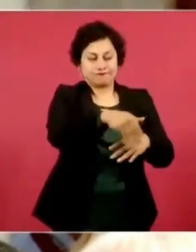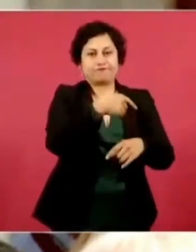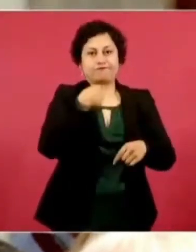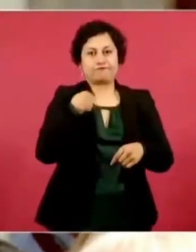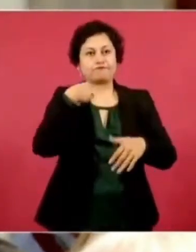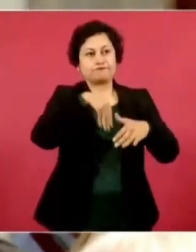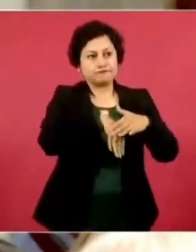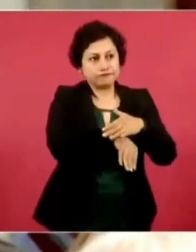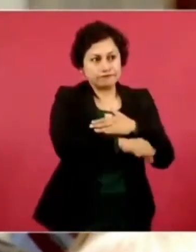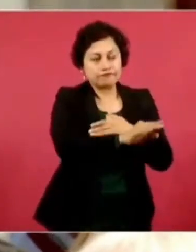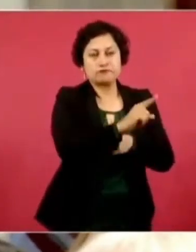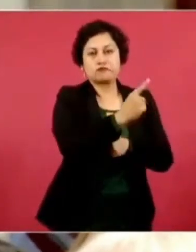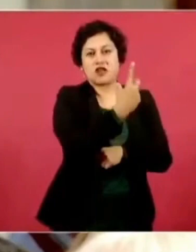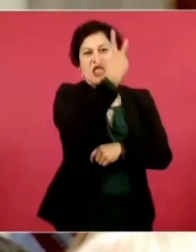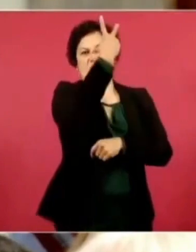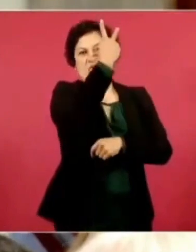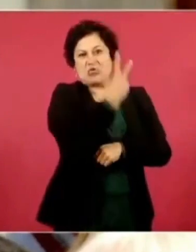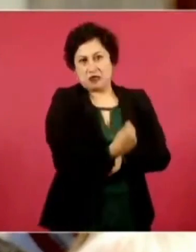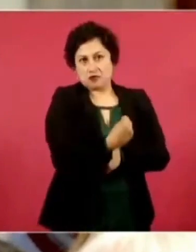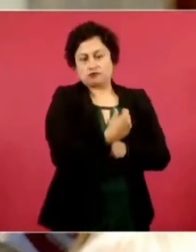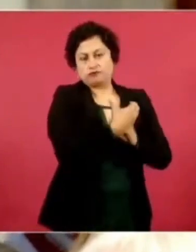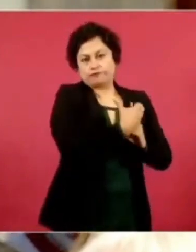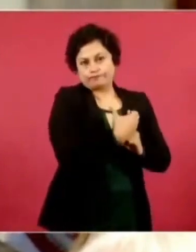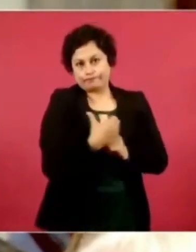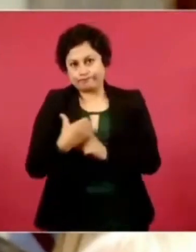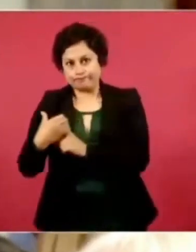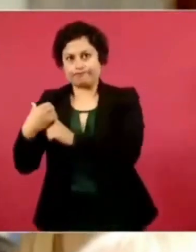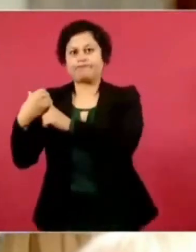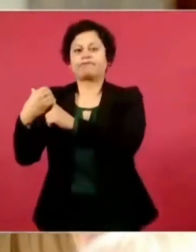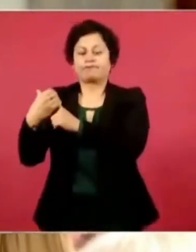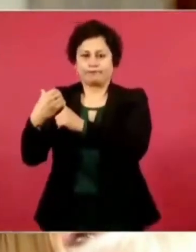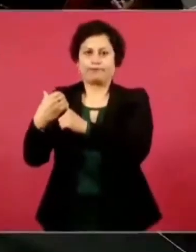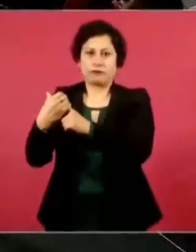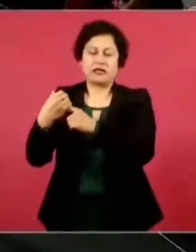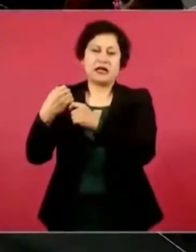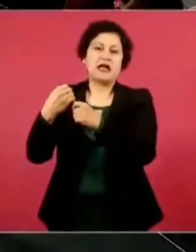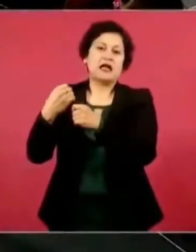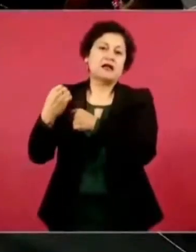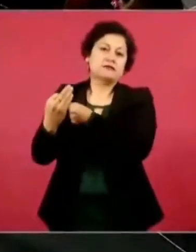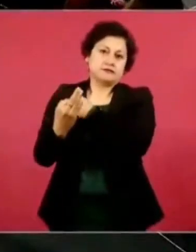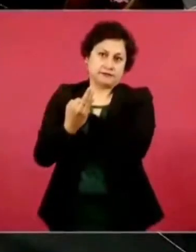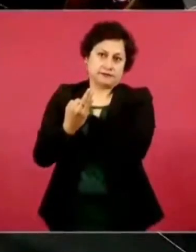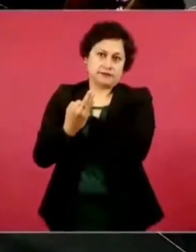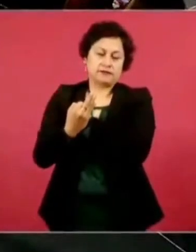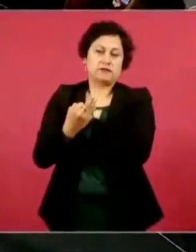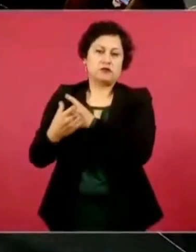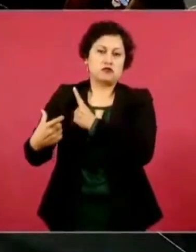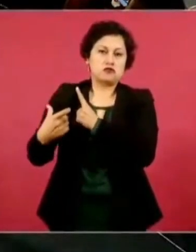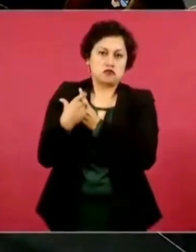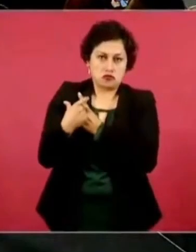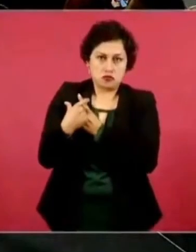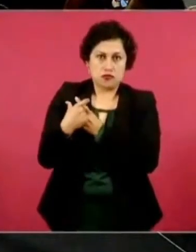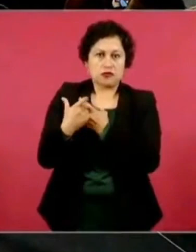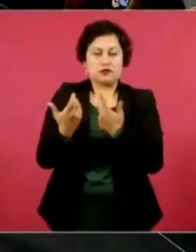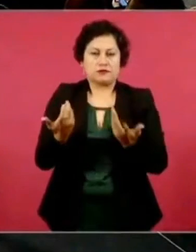con seguridad privada, que ahí sale una pregunta: ¿por qué hay seguridad privada